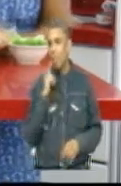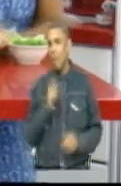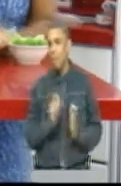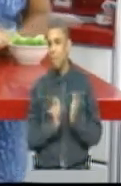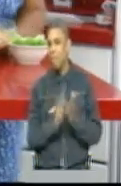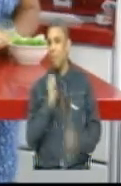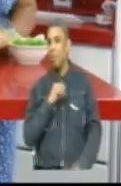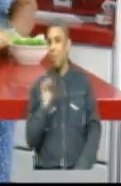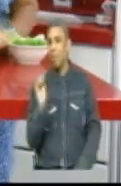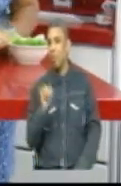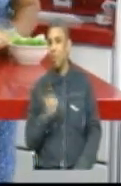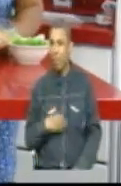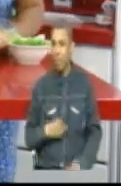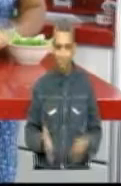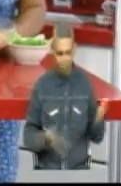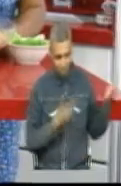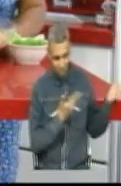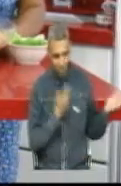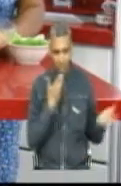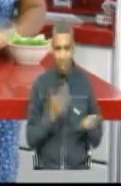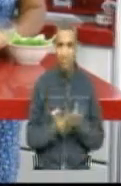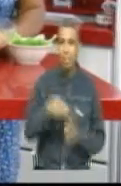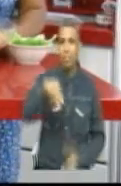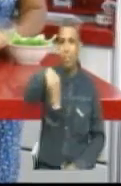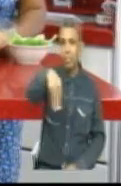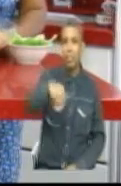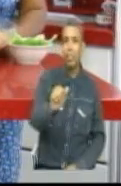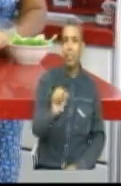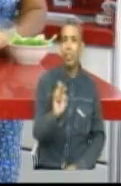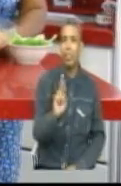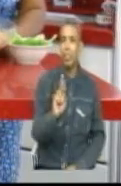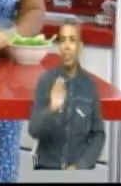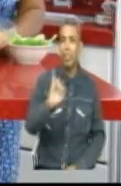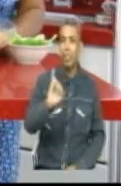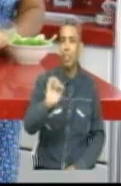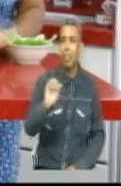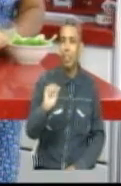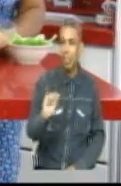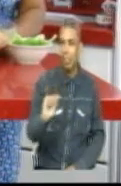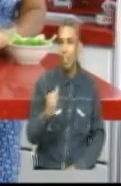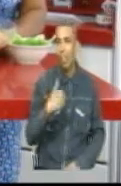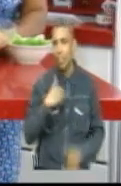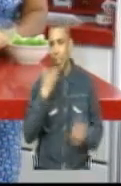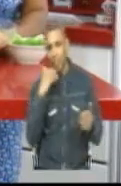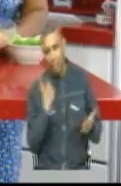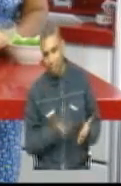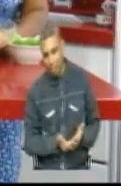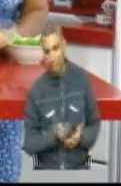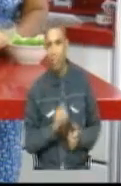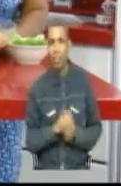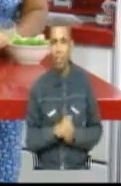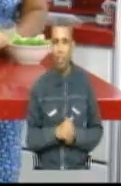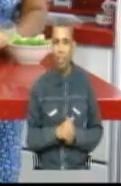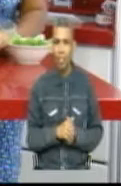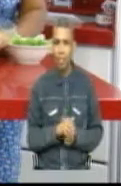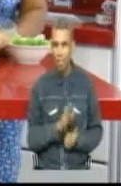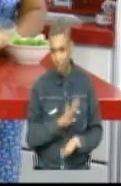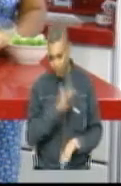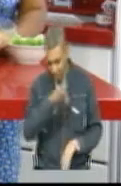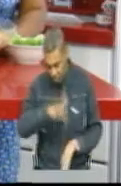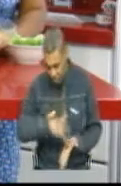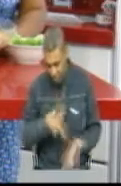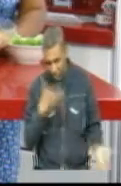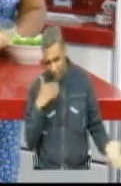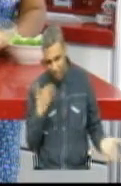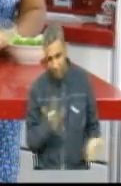cristina y maría cristina bella de verdad que estábamos muy agradecidos de estar aquí contigo en el día de hoy en a pedir de boca